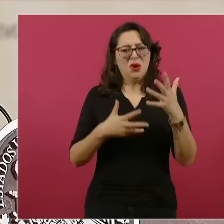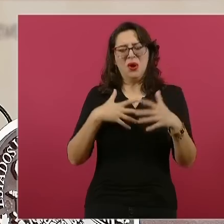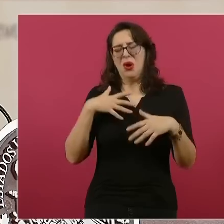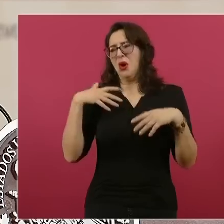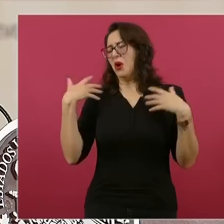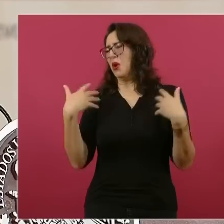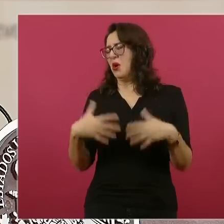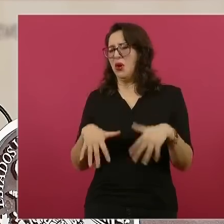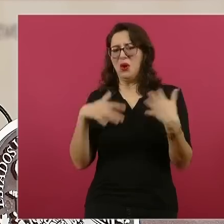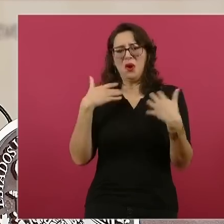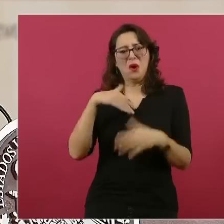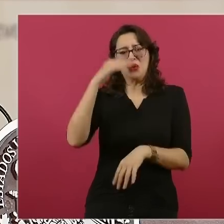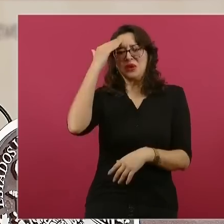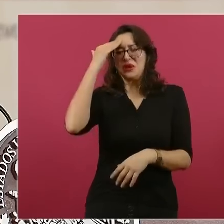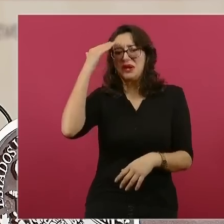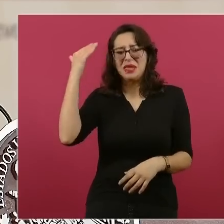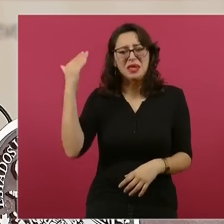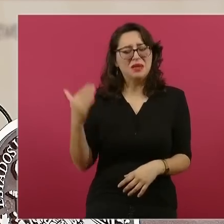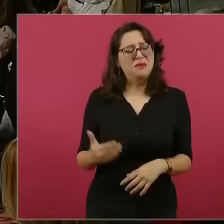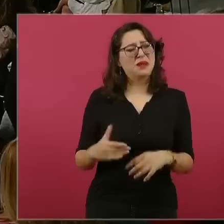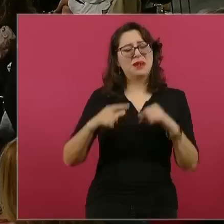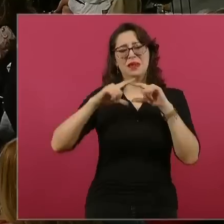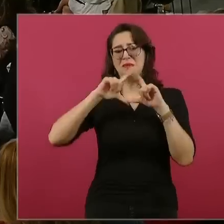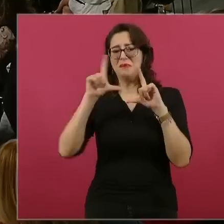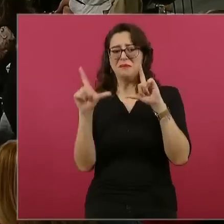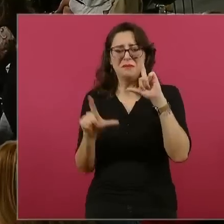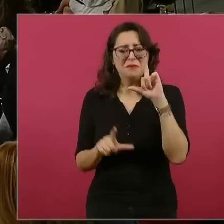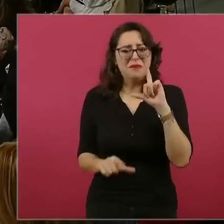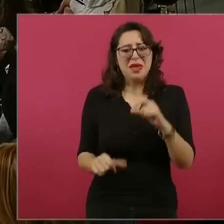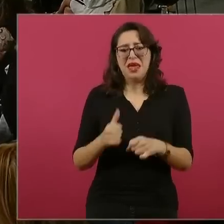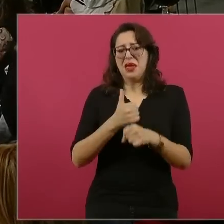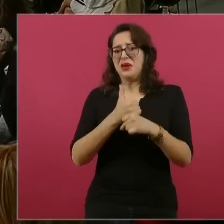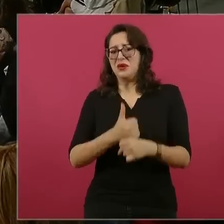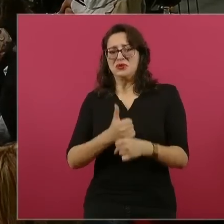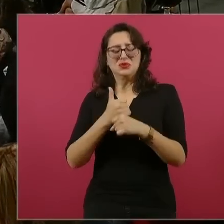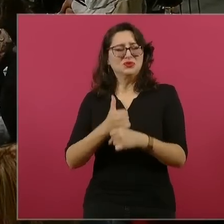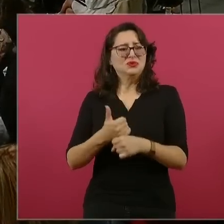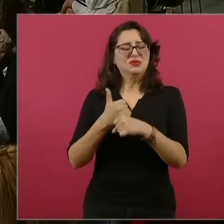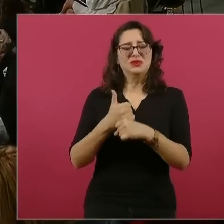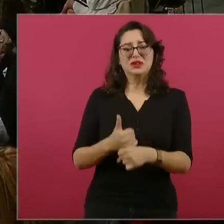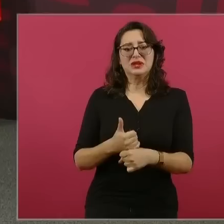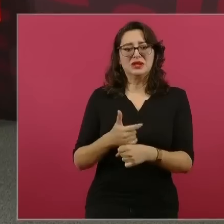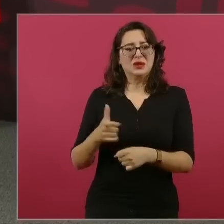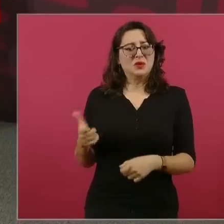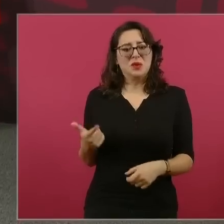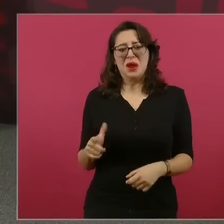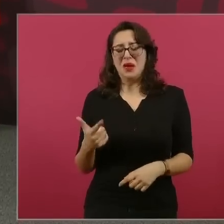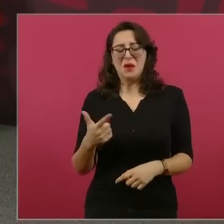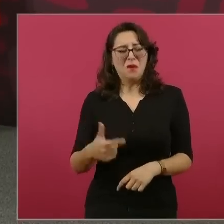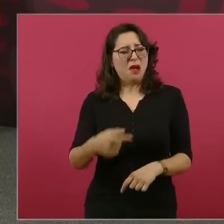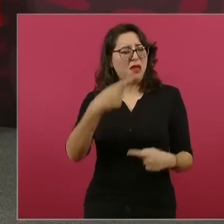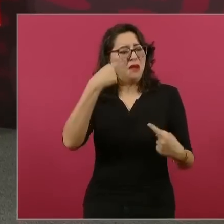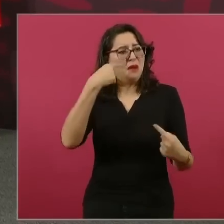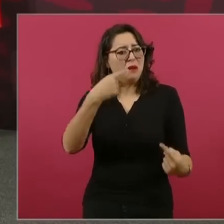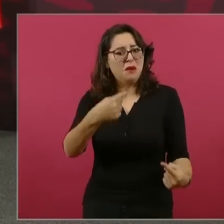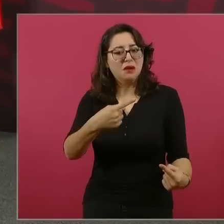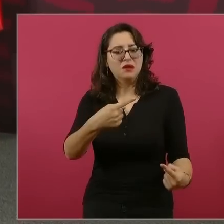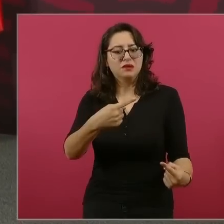registró como que eran quemas de carros en Celaya, Guanajuato.